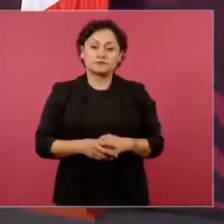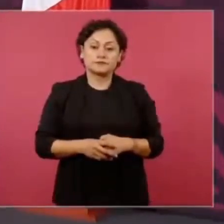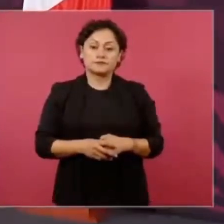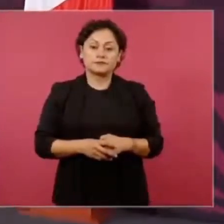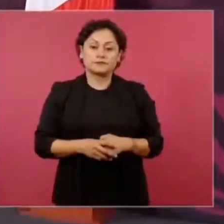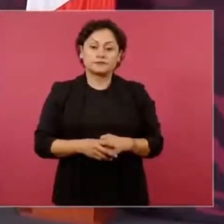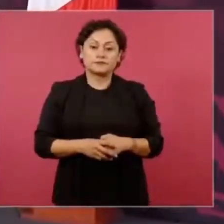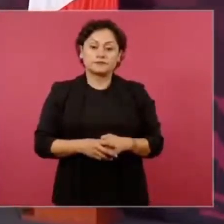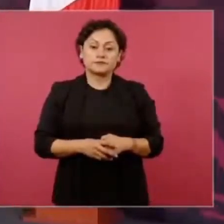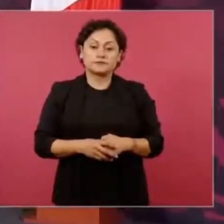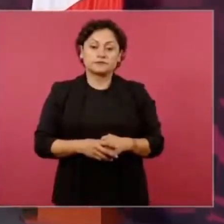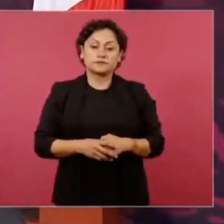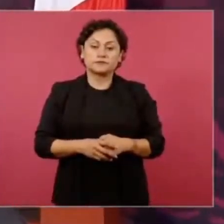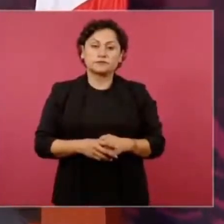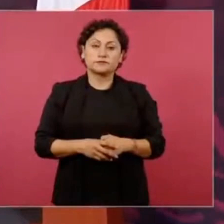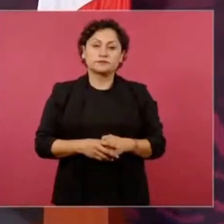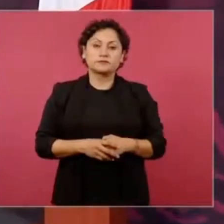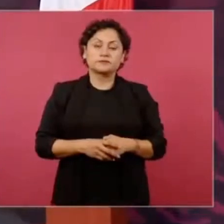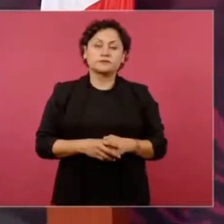Digo,